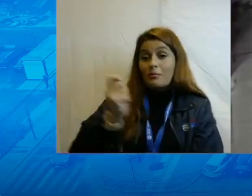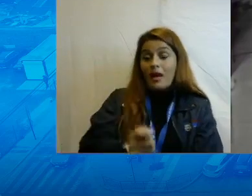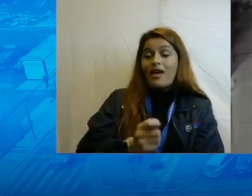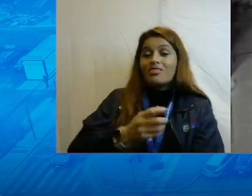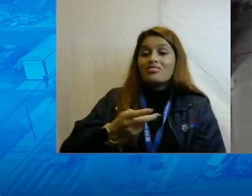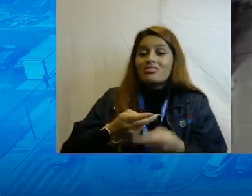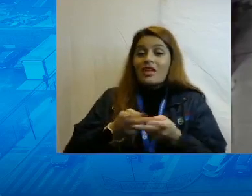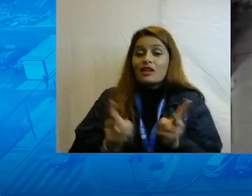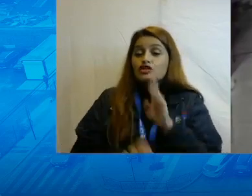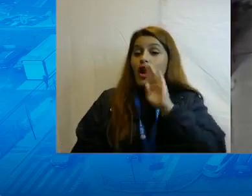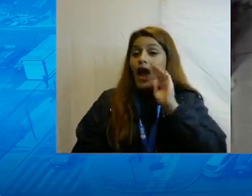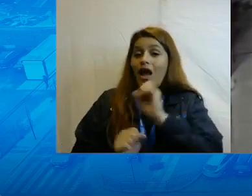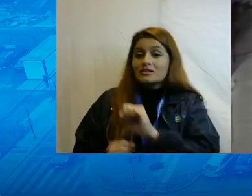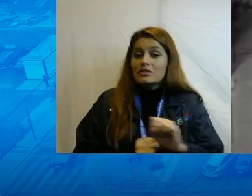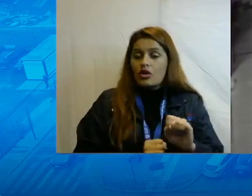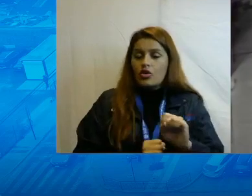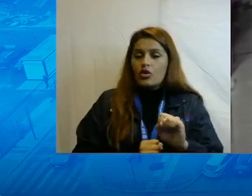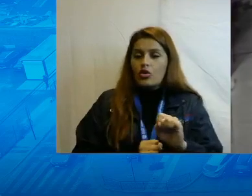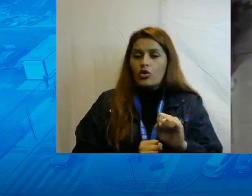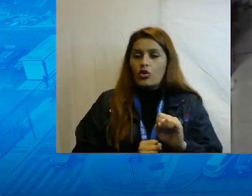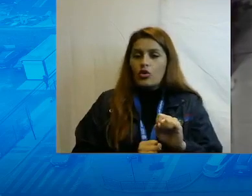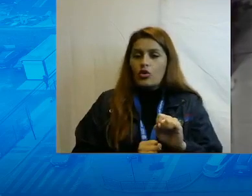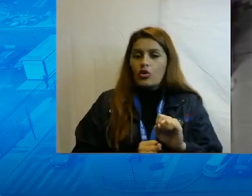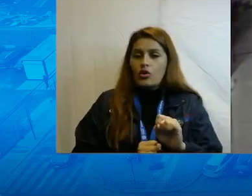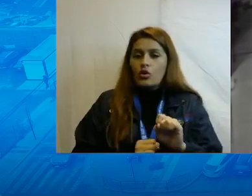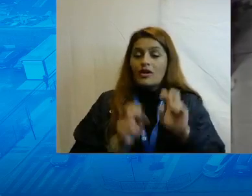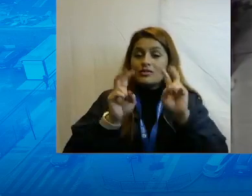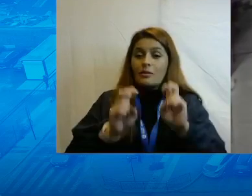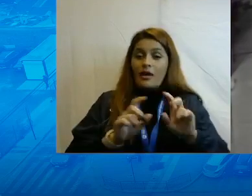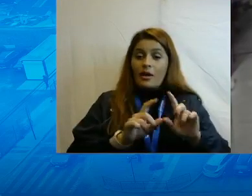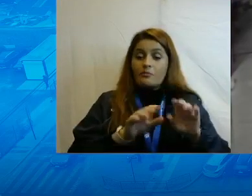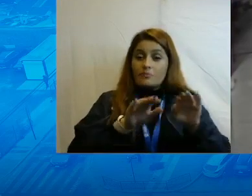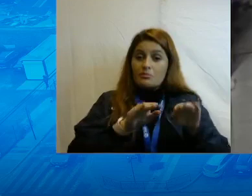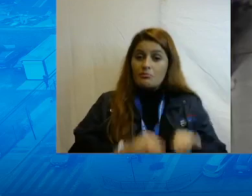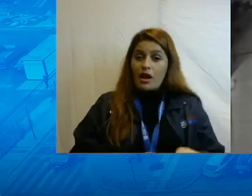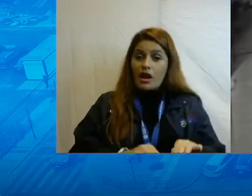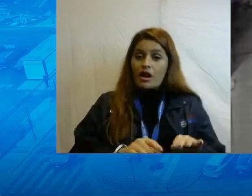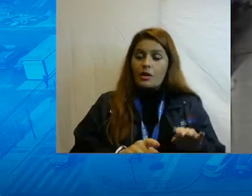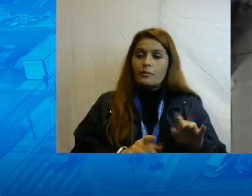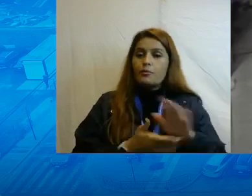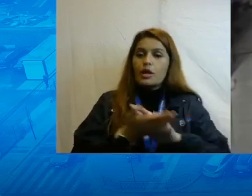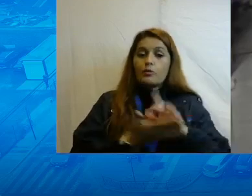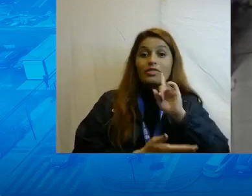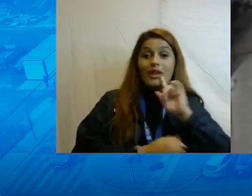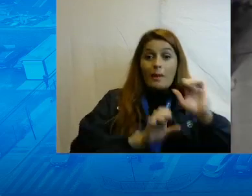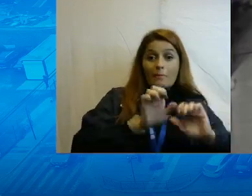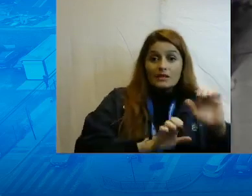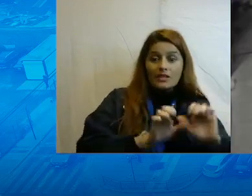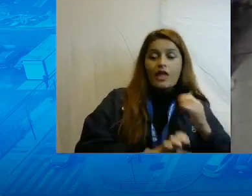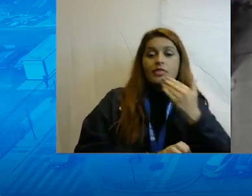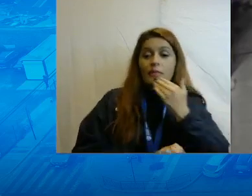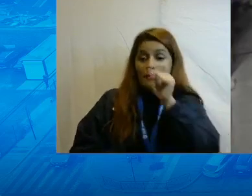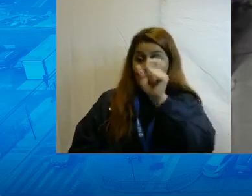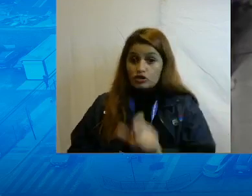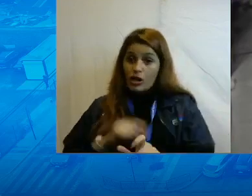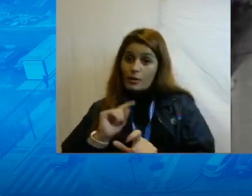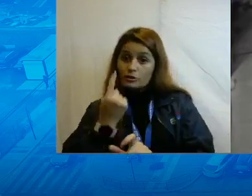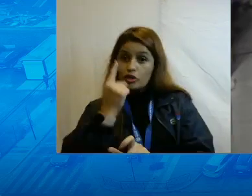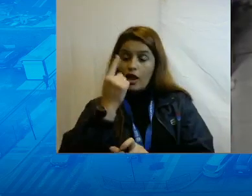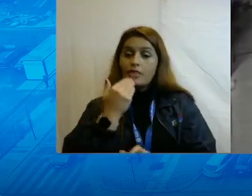de aseo como persona natural y otros con la patente comercial en el mismo domicilio. ¿Esto aplica solo para personas naturales o para todo tipo de personas también